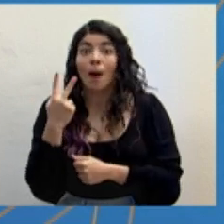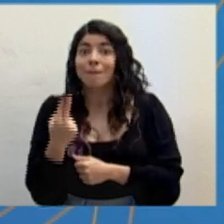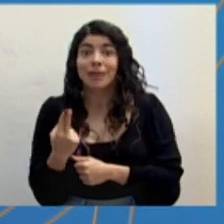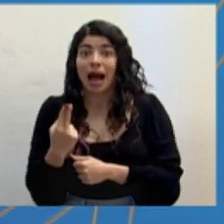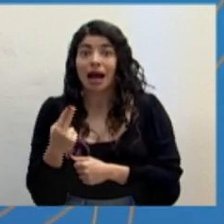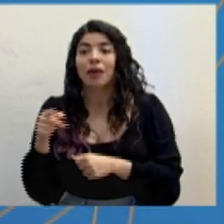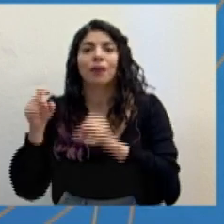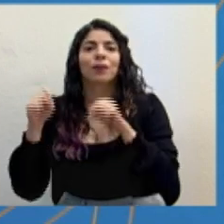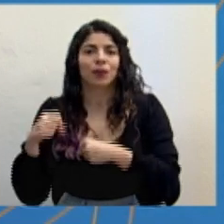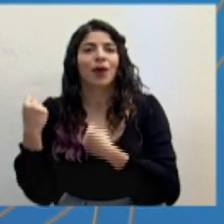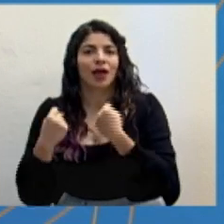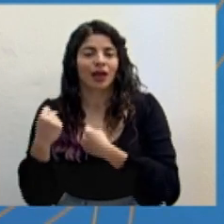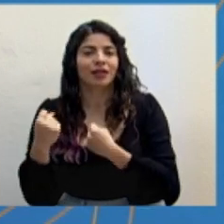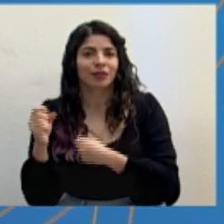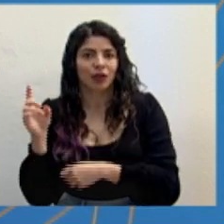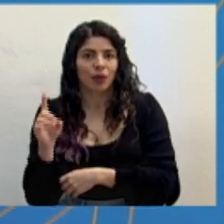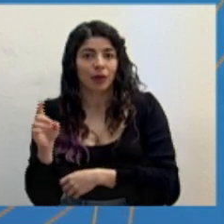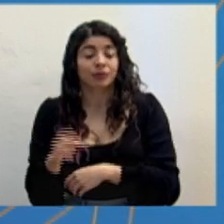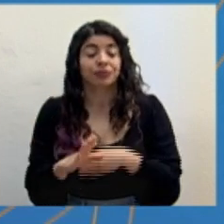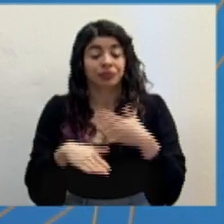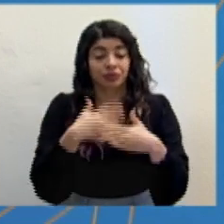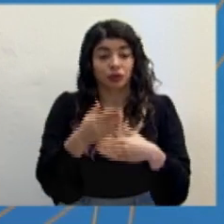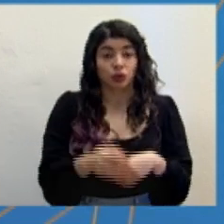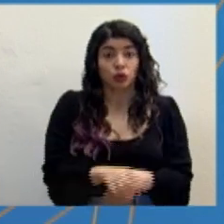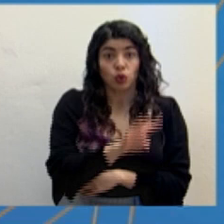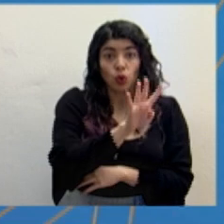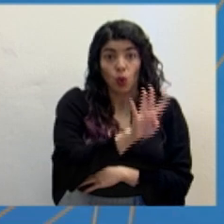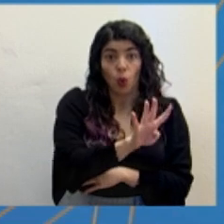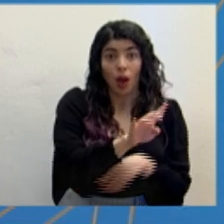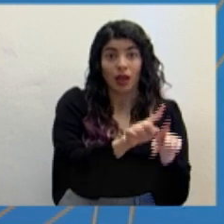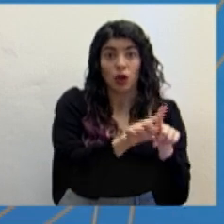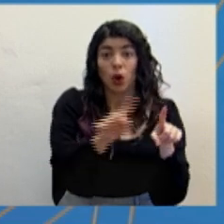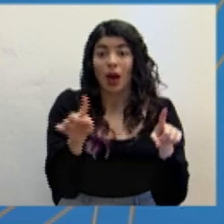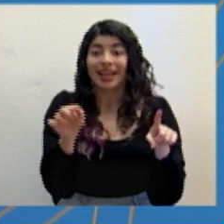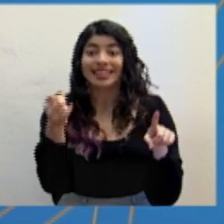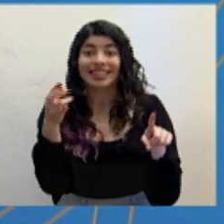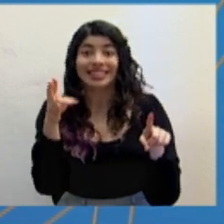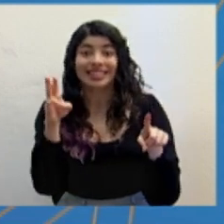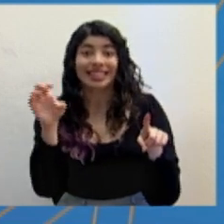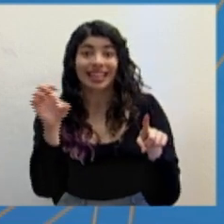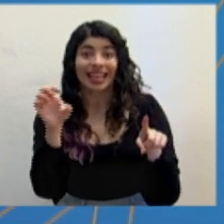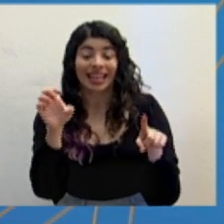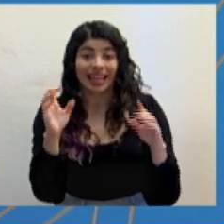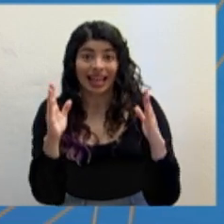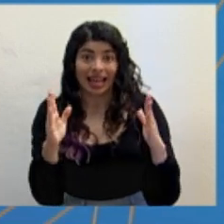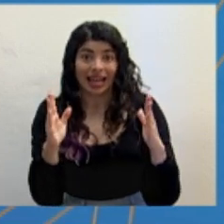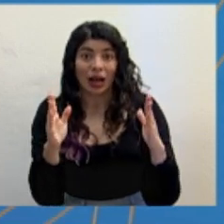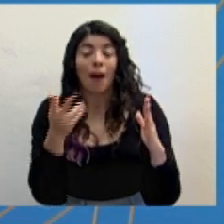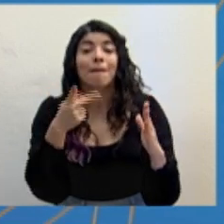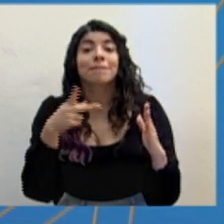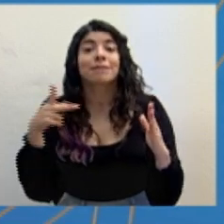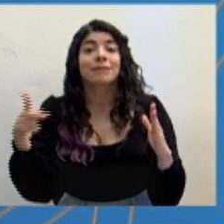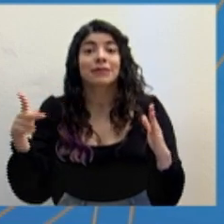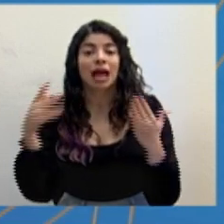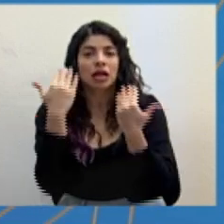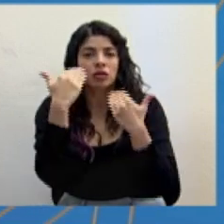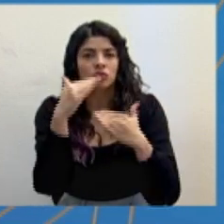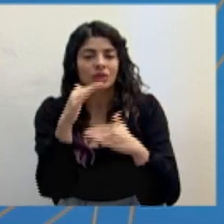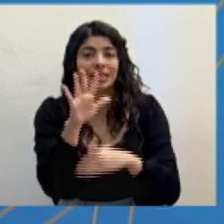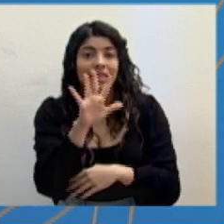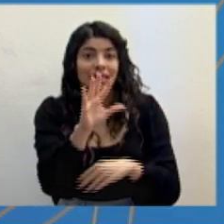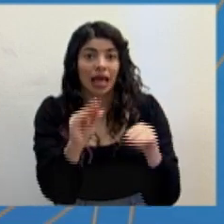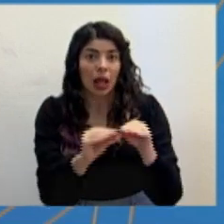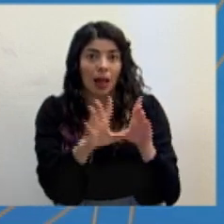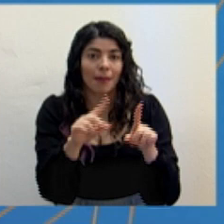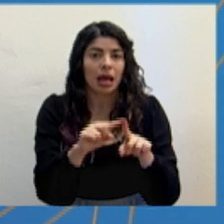Y del 4 al 17 de enero, repito, del 4 al 17 de enero se habilitan las playas únicamente de 5 de la